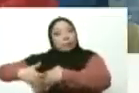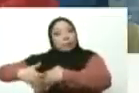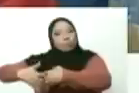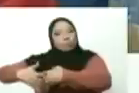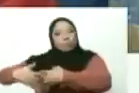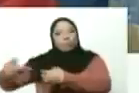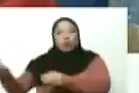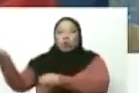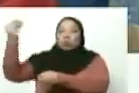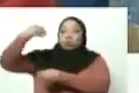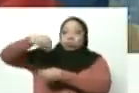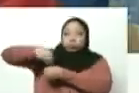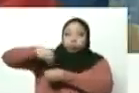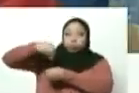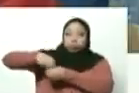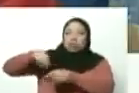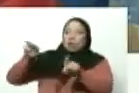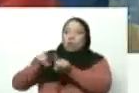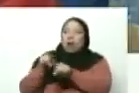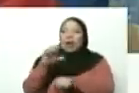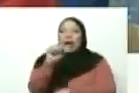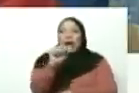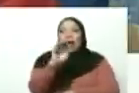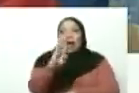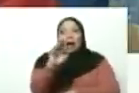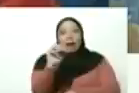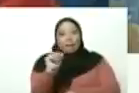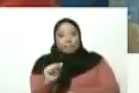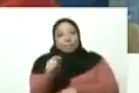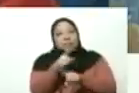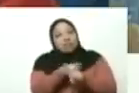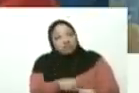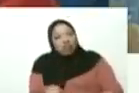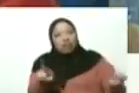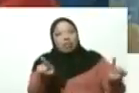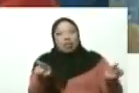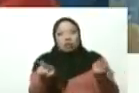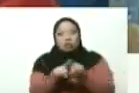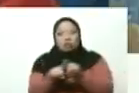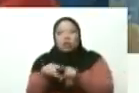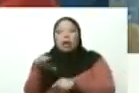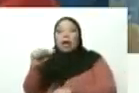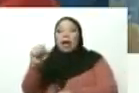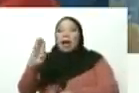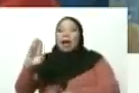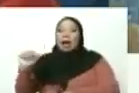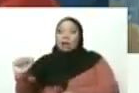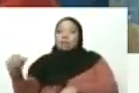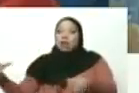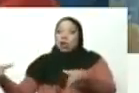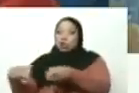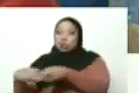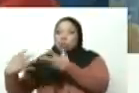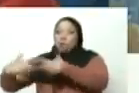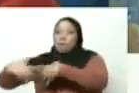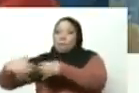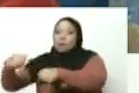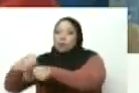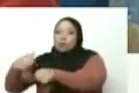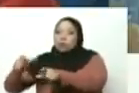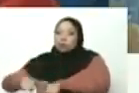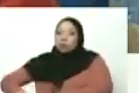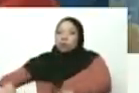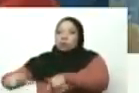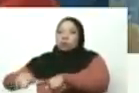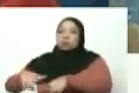parte del consorcio haba de nombre haba capital markets corporation con sede en las